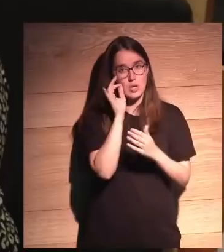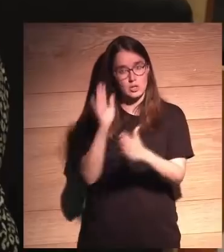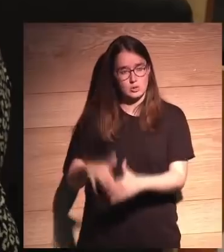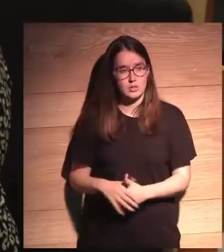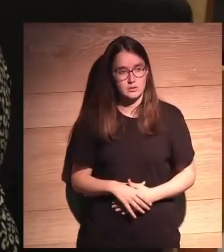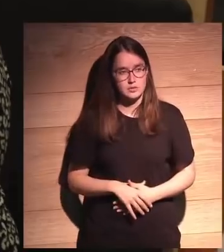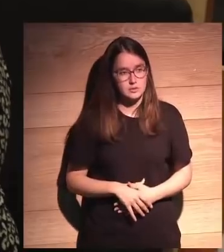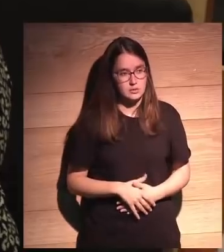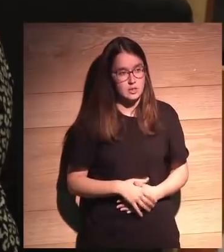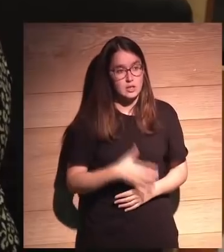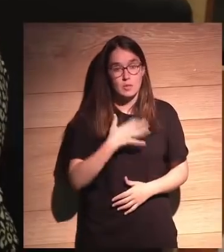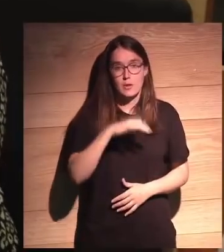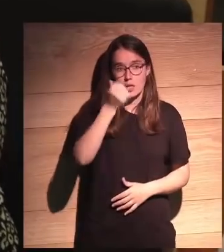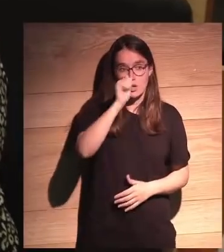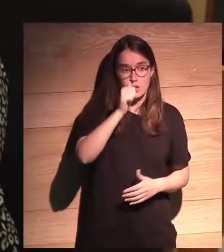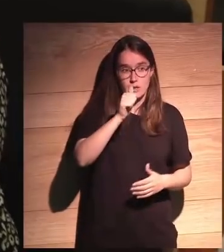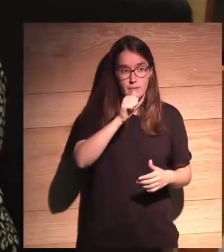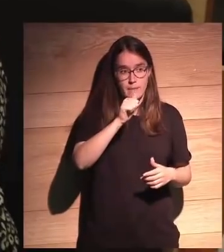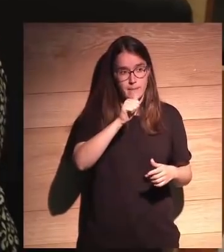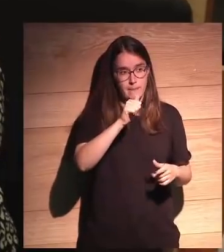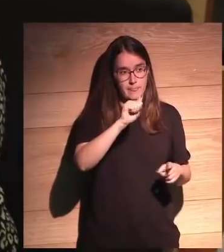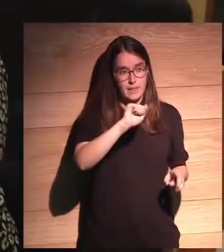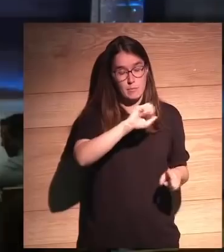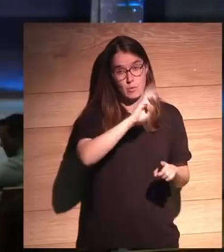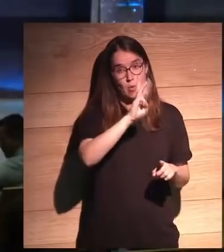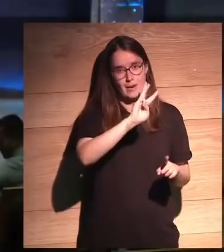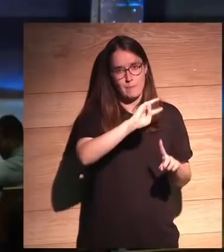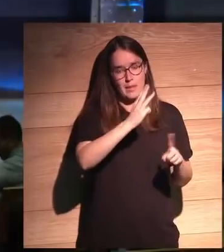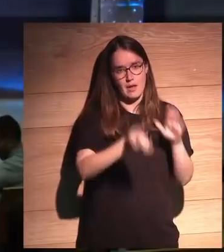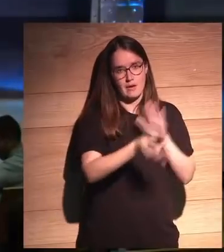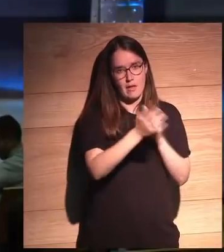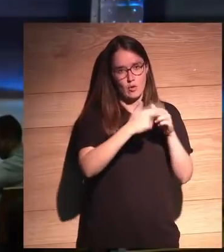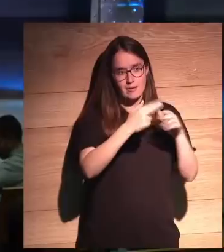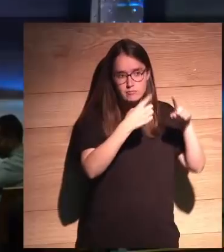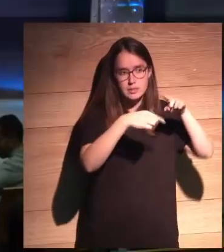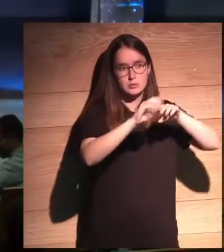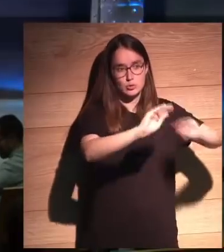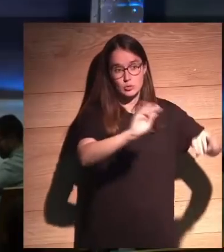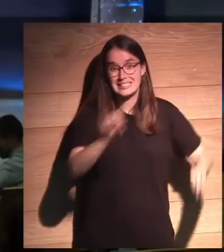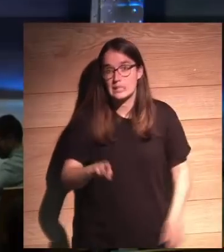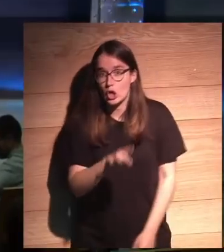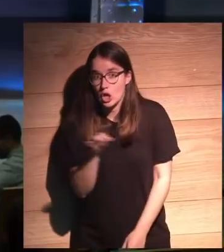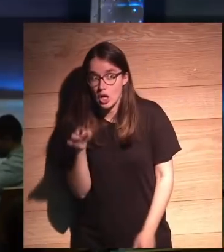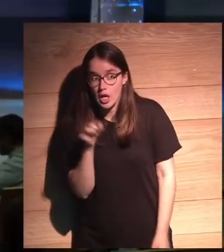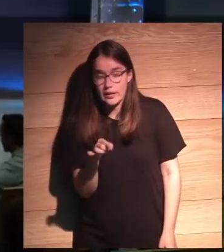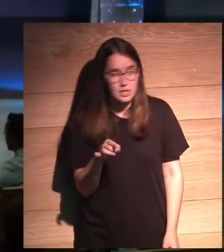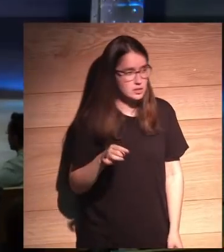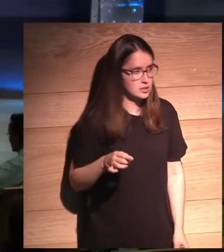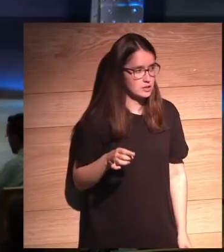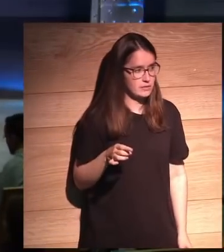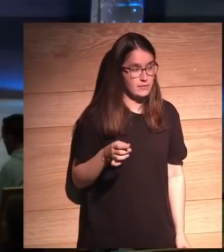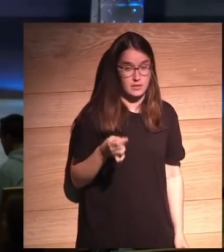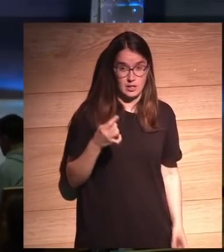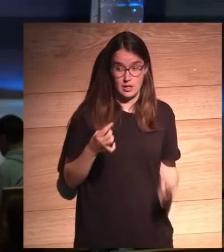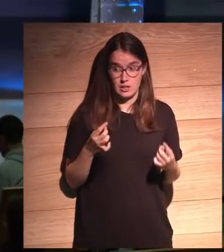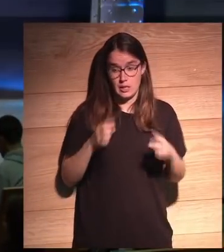mujeres Porque no. A lo mejor a ellos les ha abierto la página a su mujer. Sí, seguramente. Bueno, ¿sí o entonces, no? ahí estamos algunas cuantas